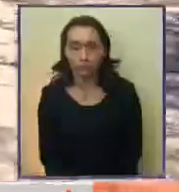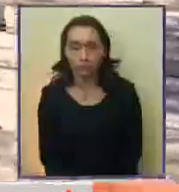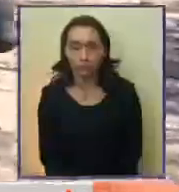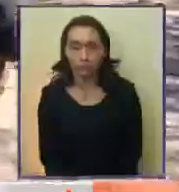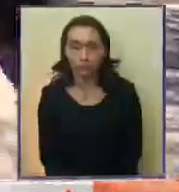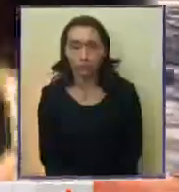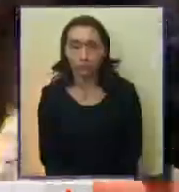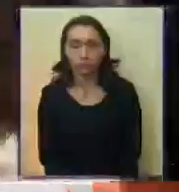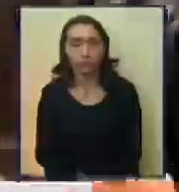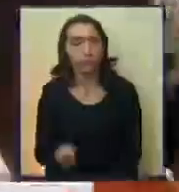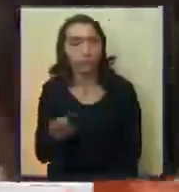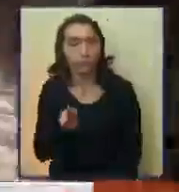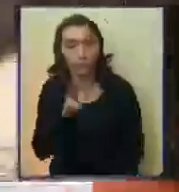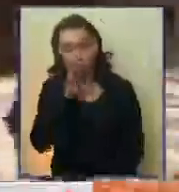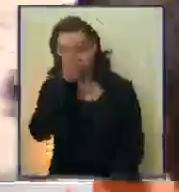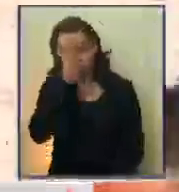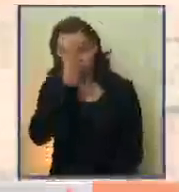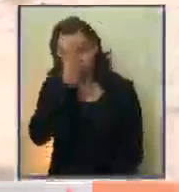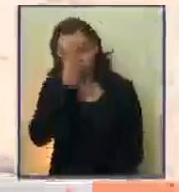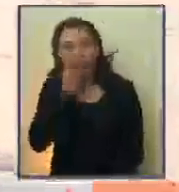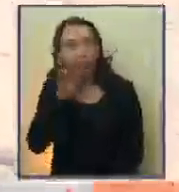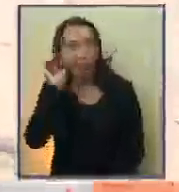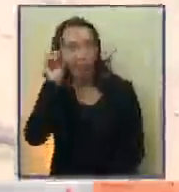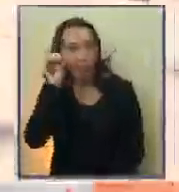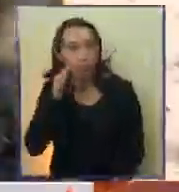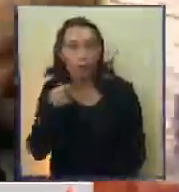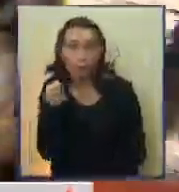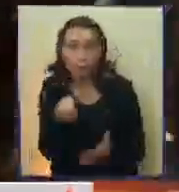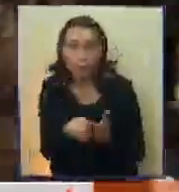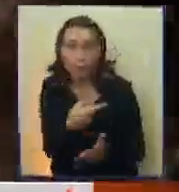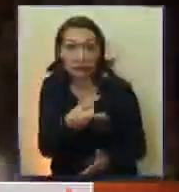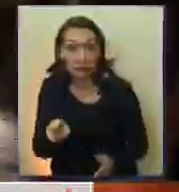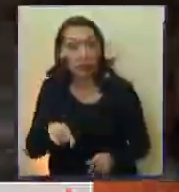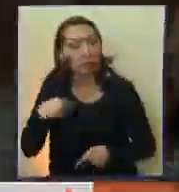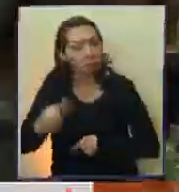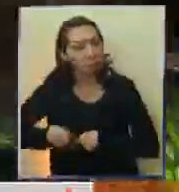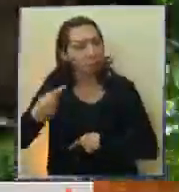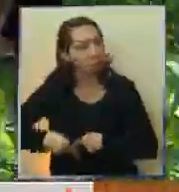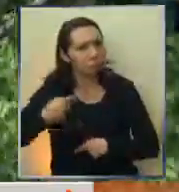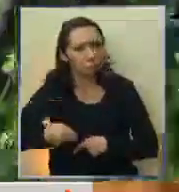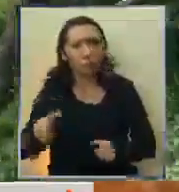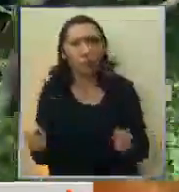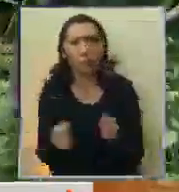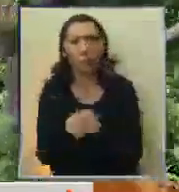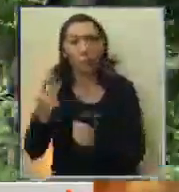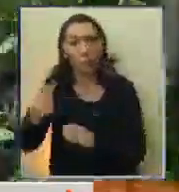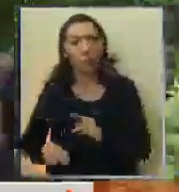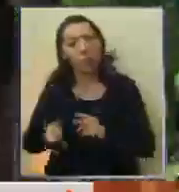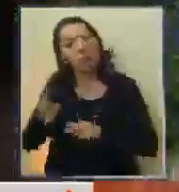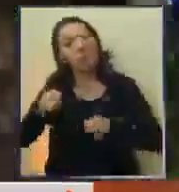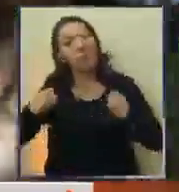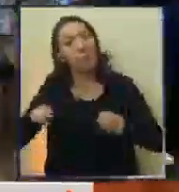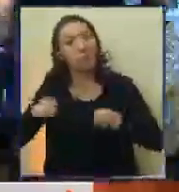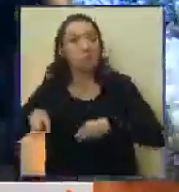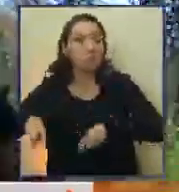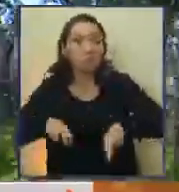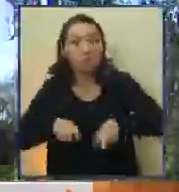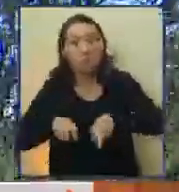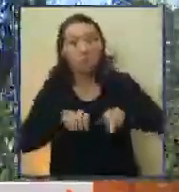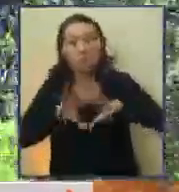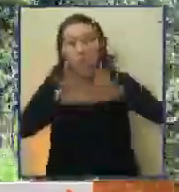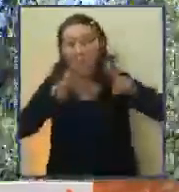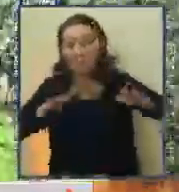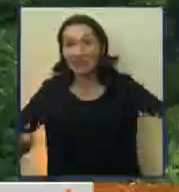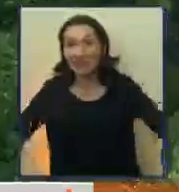bianca son dos pastores alemanes que todos los fines de semana hacen deporte junto a sus dueños esta vez subieron el cerro